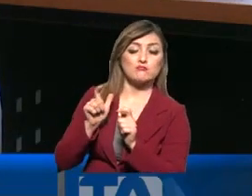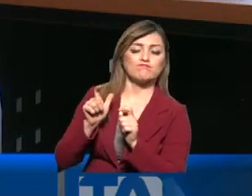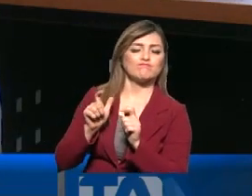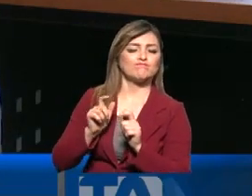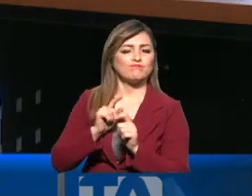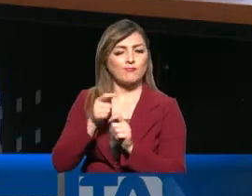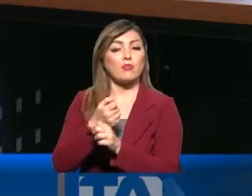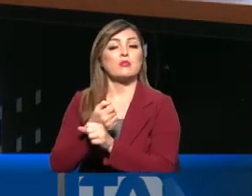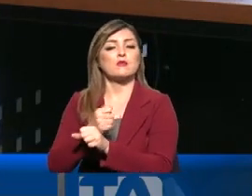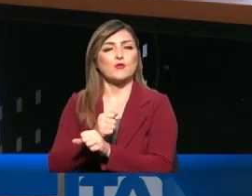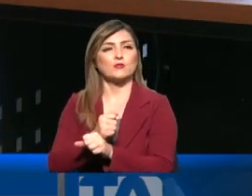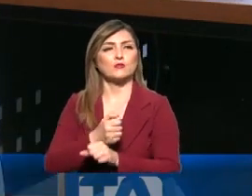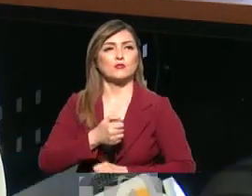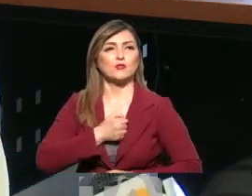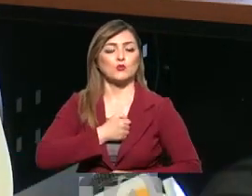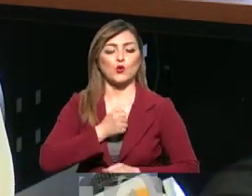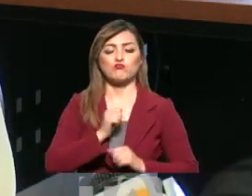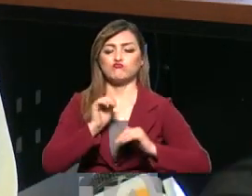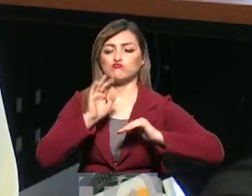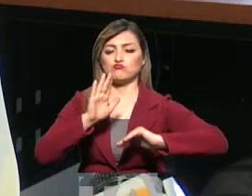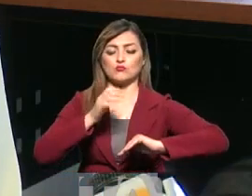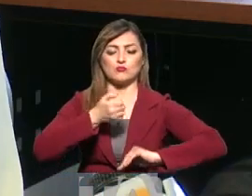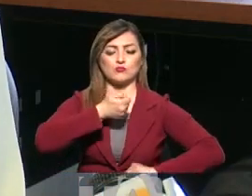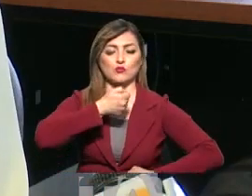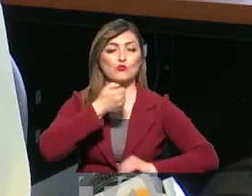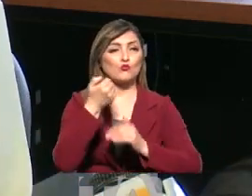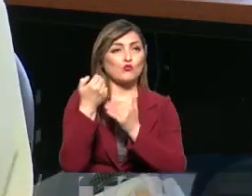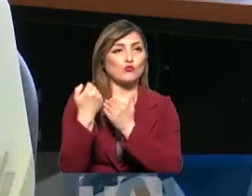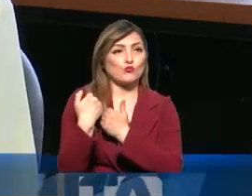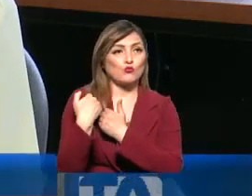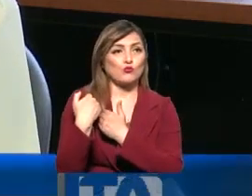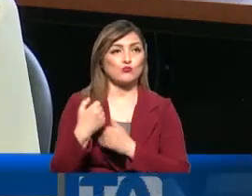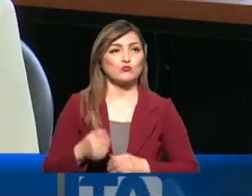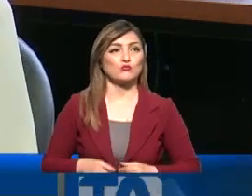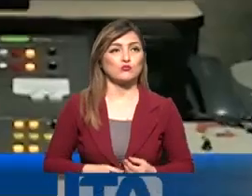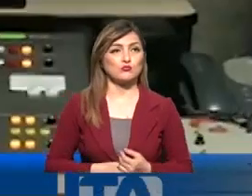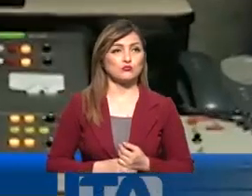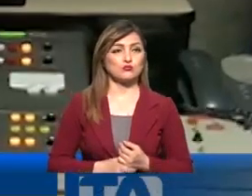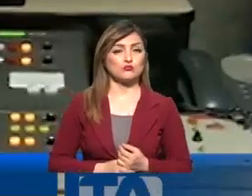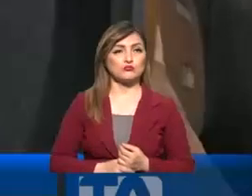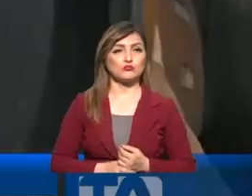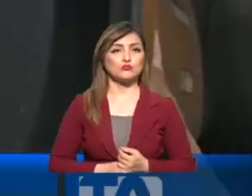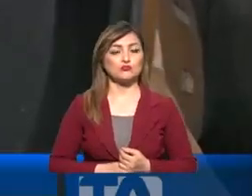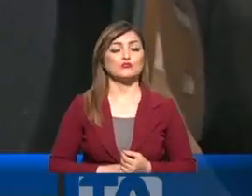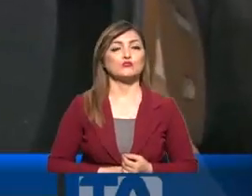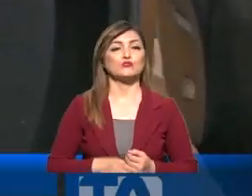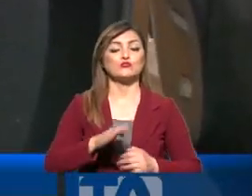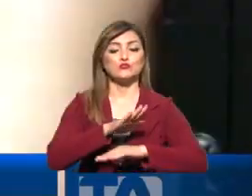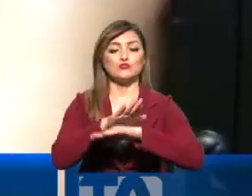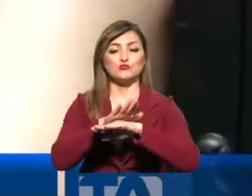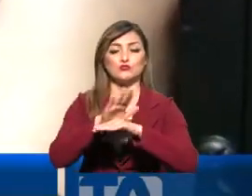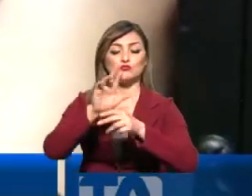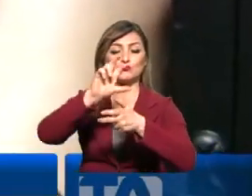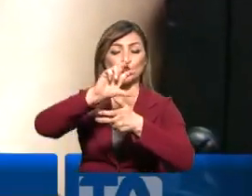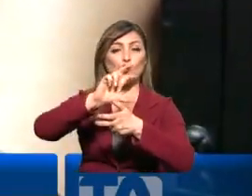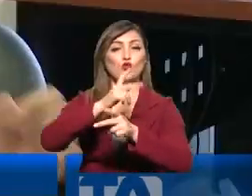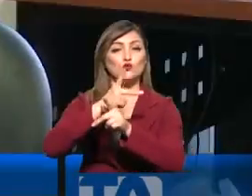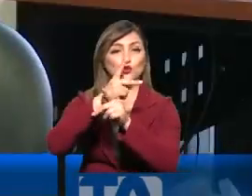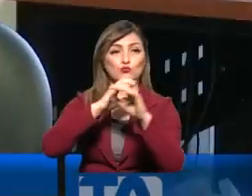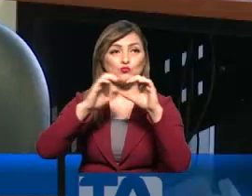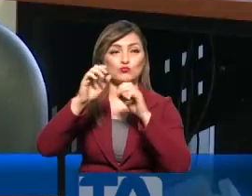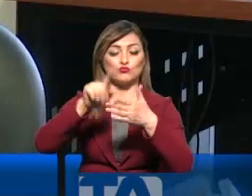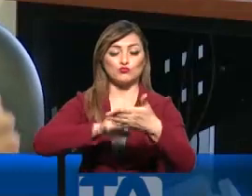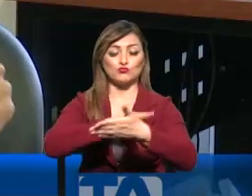del compromiso de los periodistas y desde la responsabilidad ulterior. Además, se refirió a la eliminación del Consejo de Comunicación.